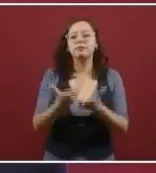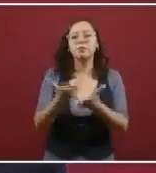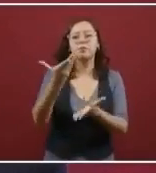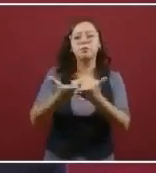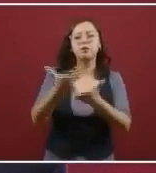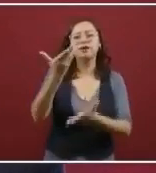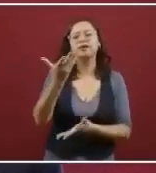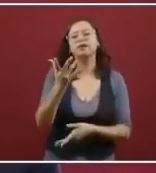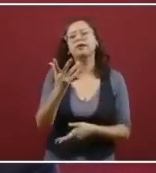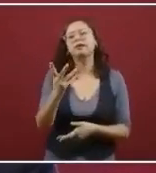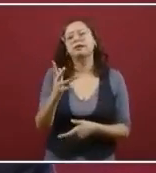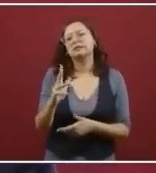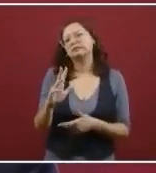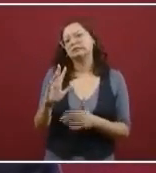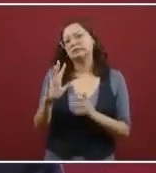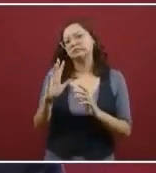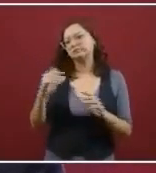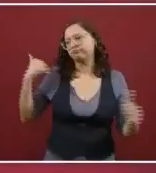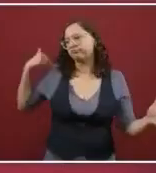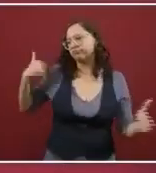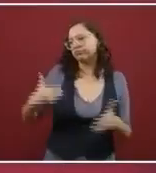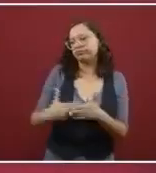que se han presentado